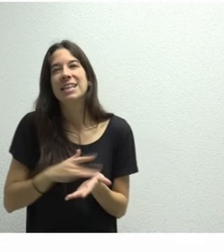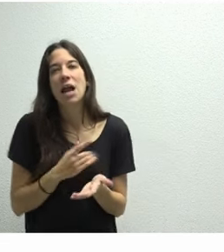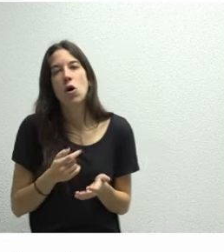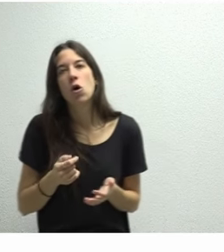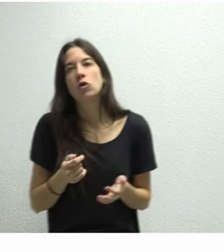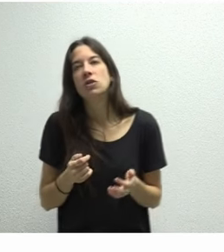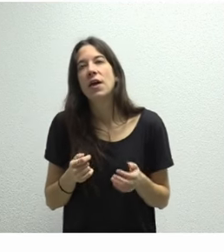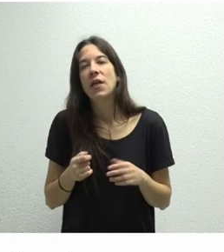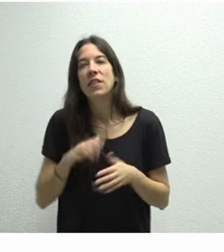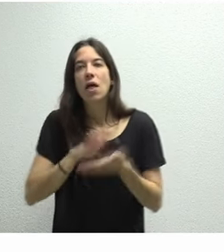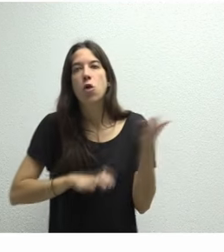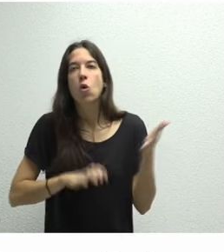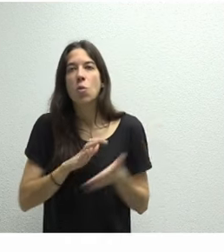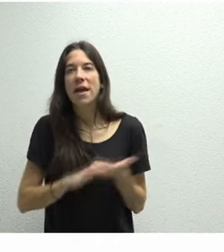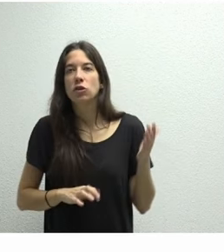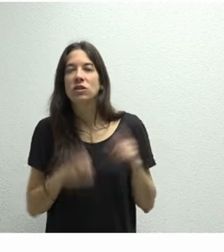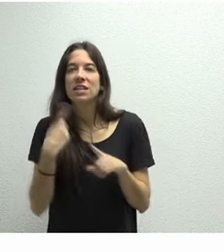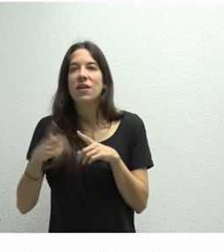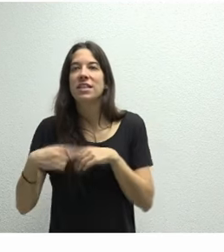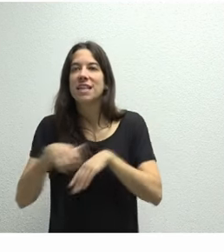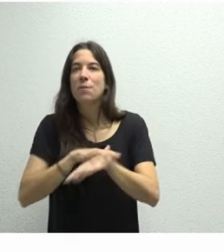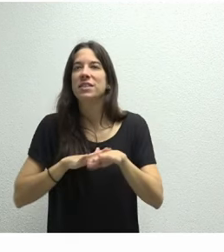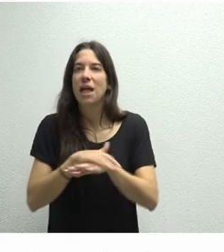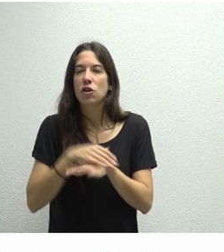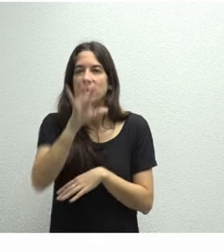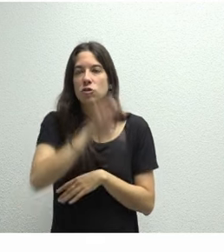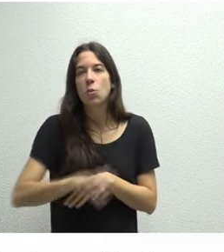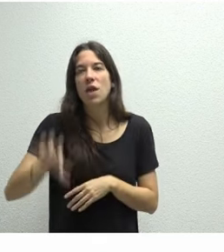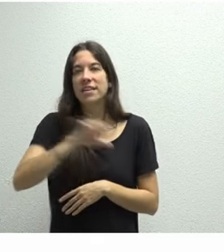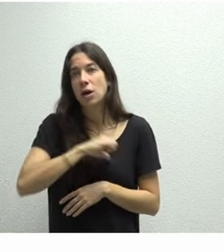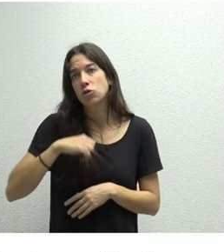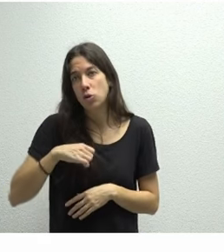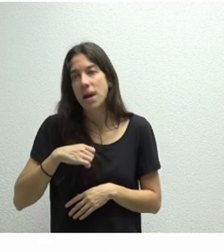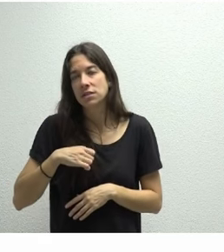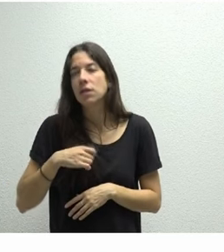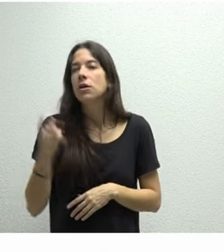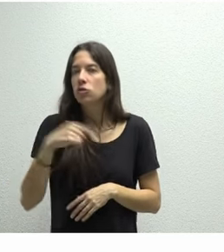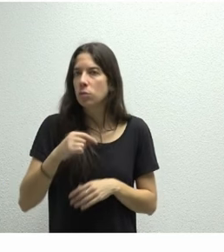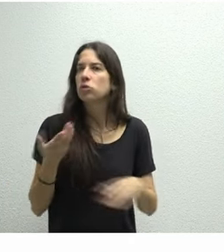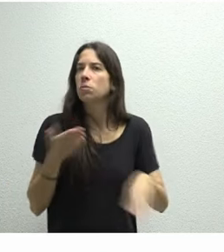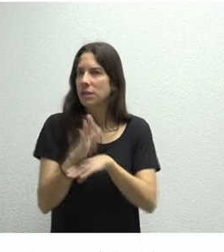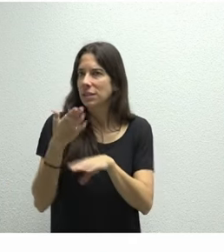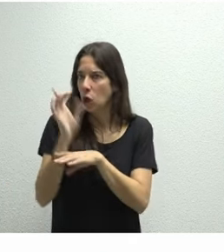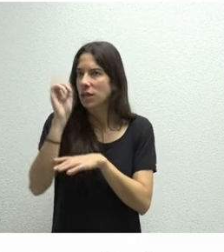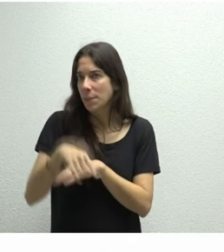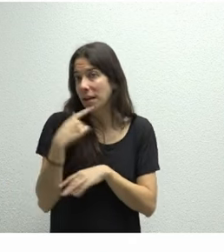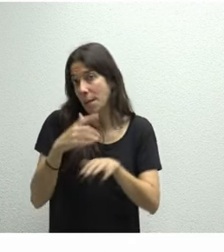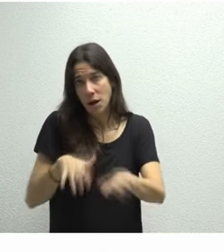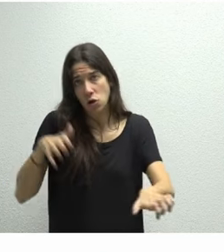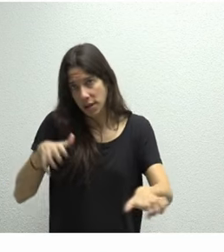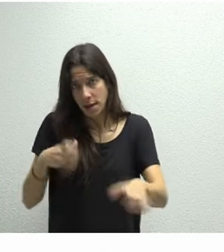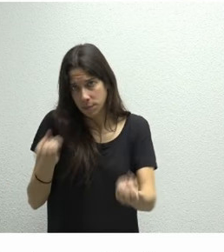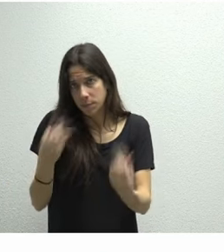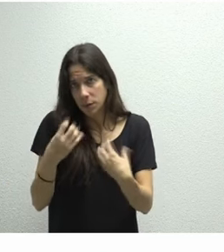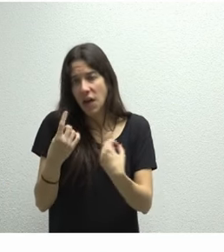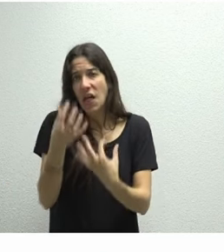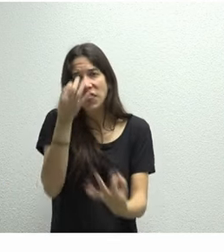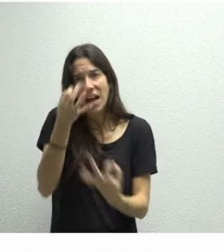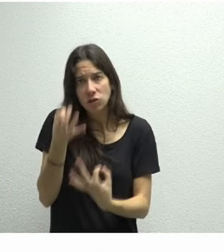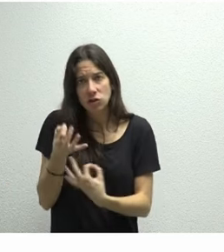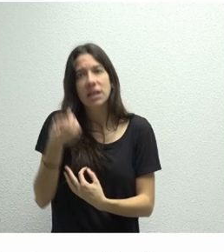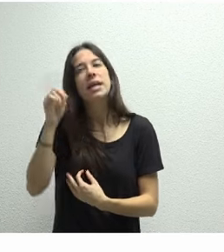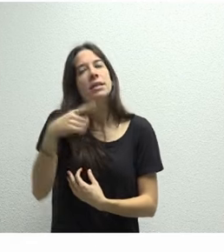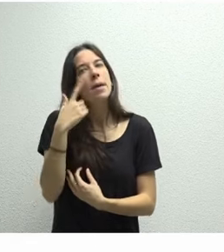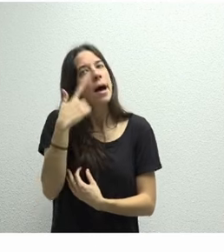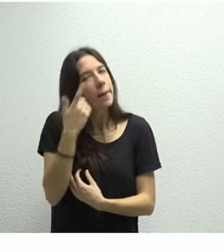documentos que las diferentes administraciones en las comunidades tienen que son en la mayoría no y revisar como os Decía si tienen o no